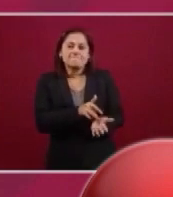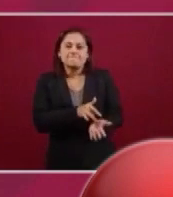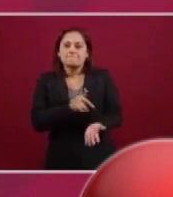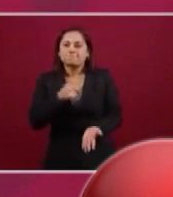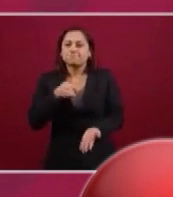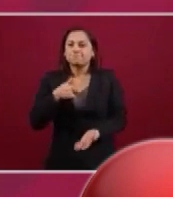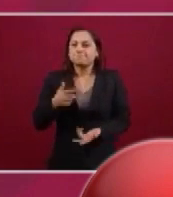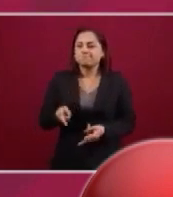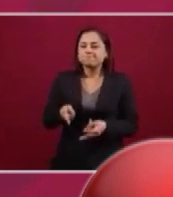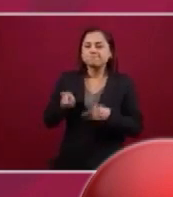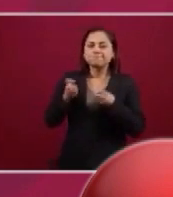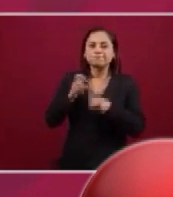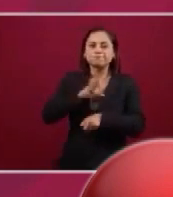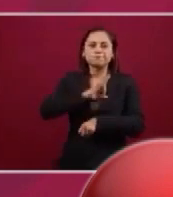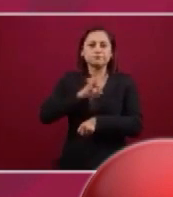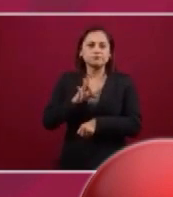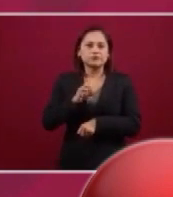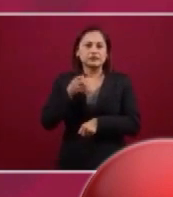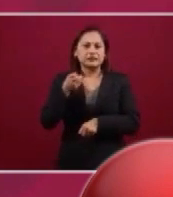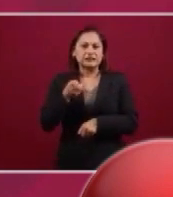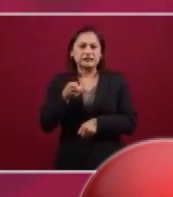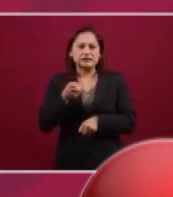y pasaba de noche todo eso.